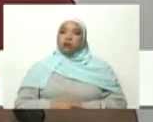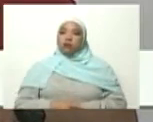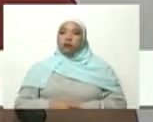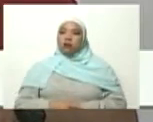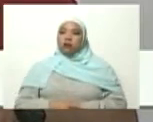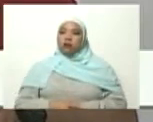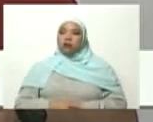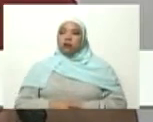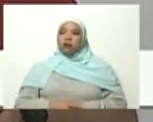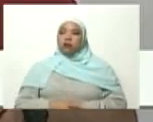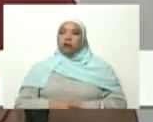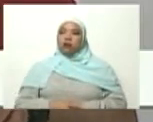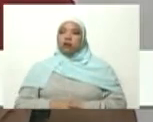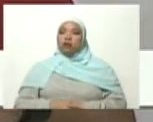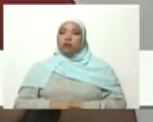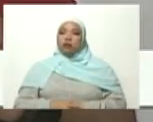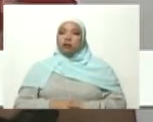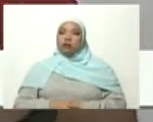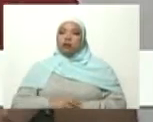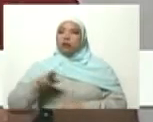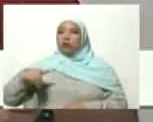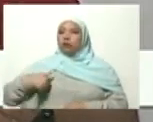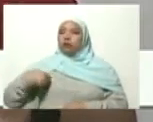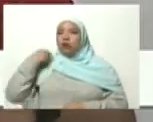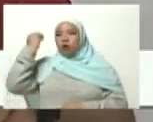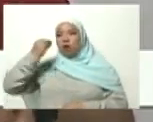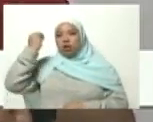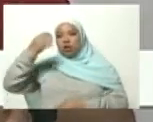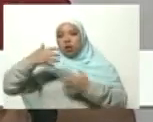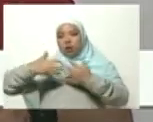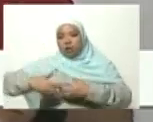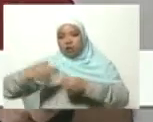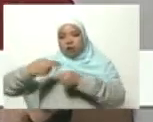Y quieren seguir imponiéndole sanciones, no podemos negociar nuestro petróleo.